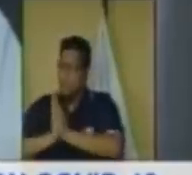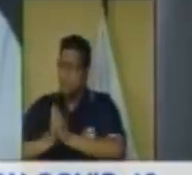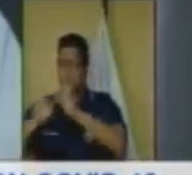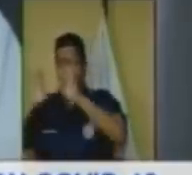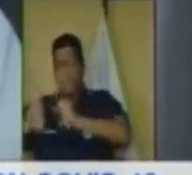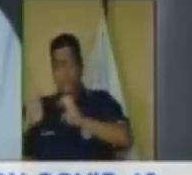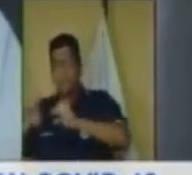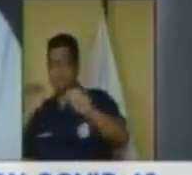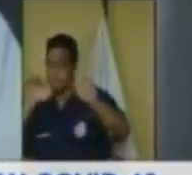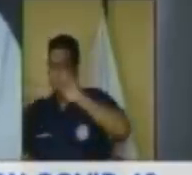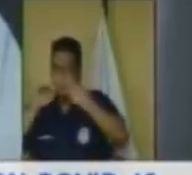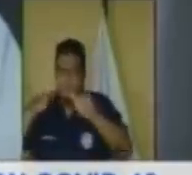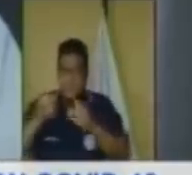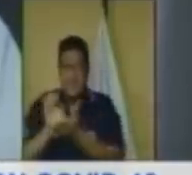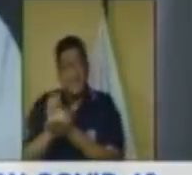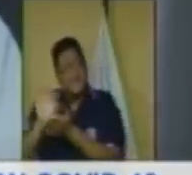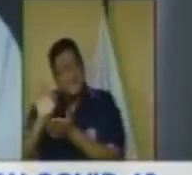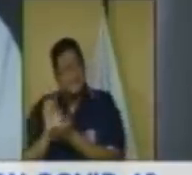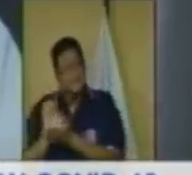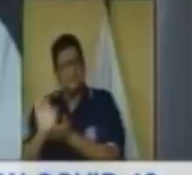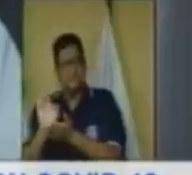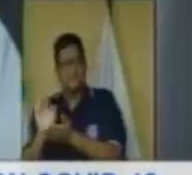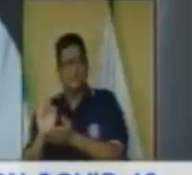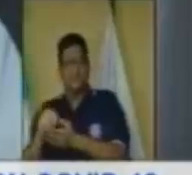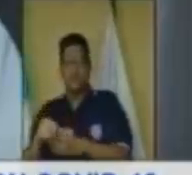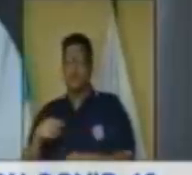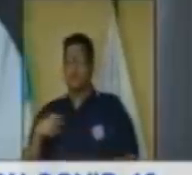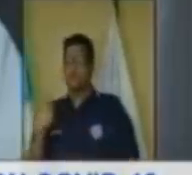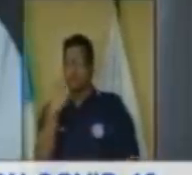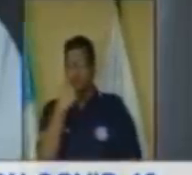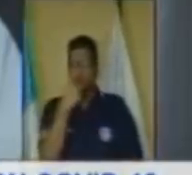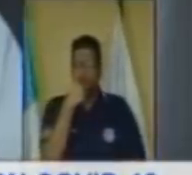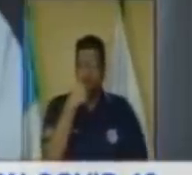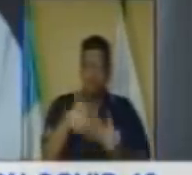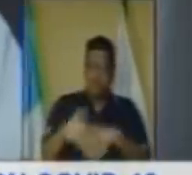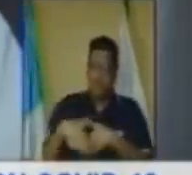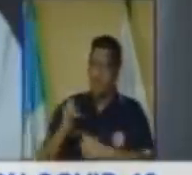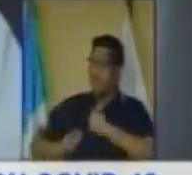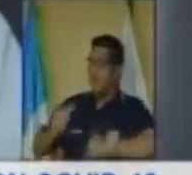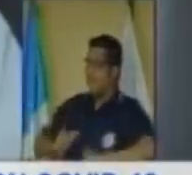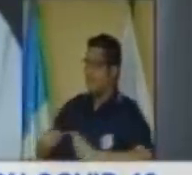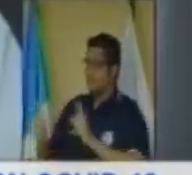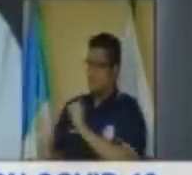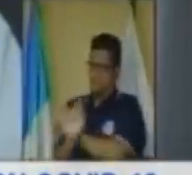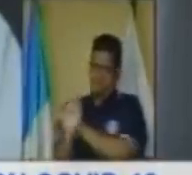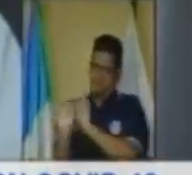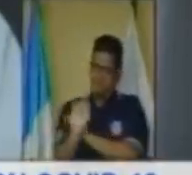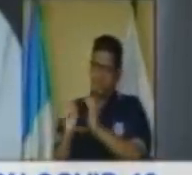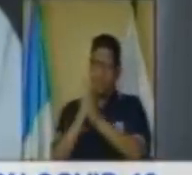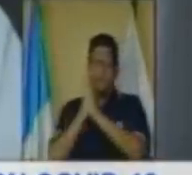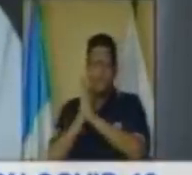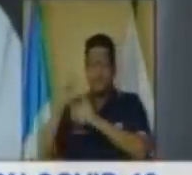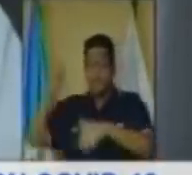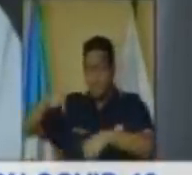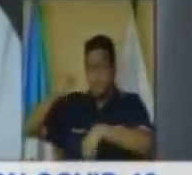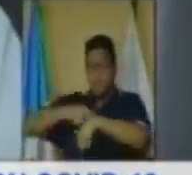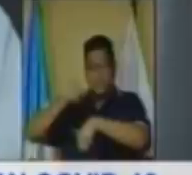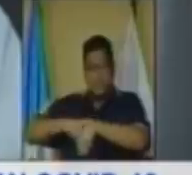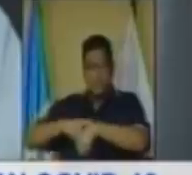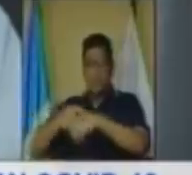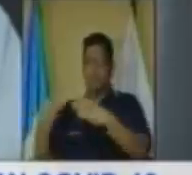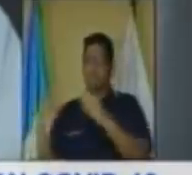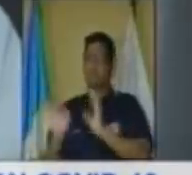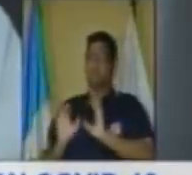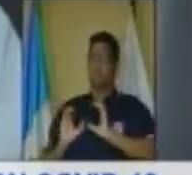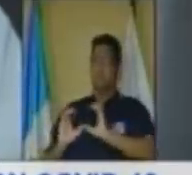hogares, estamos realizando conciencia que este no es un periodo vacacional, este es un periodo en el que